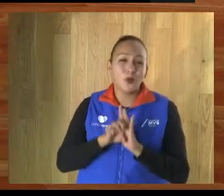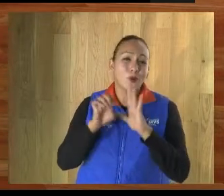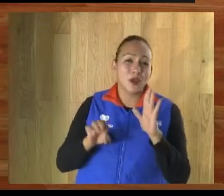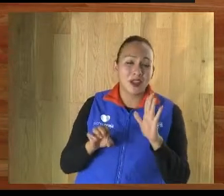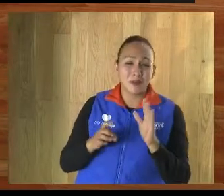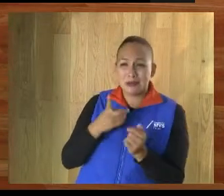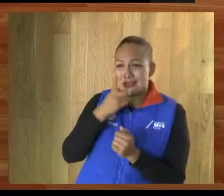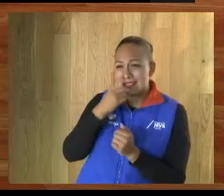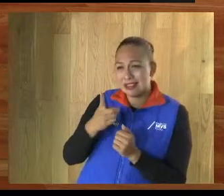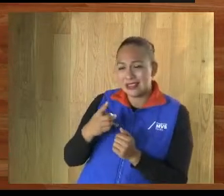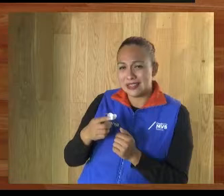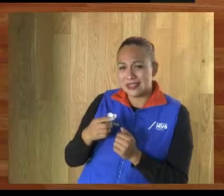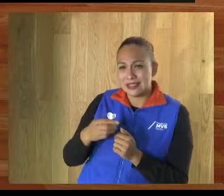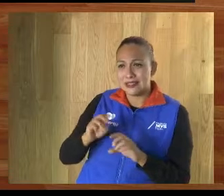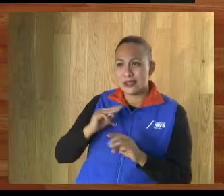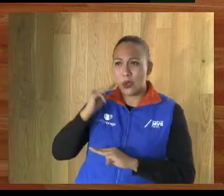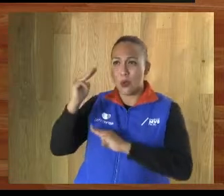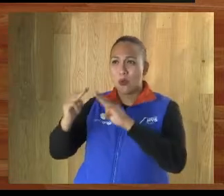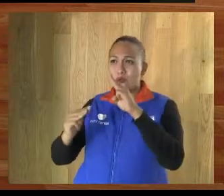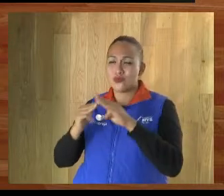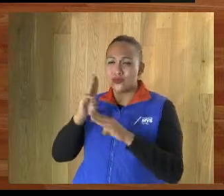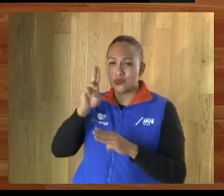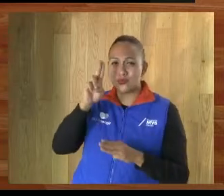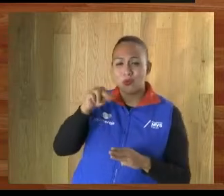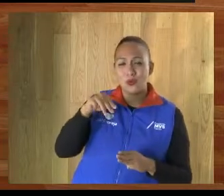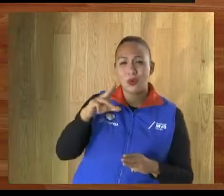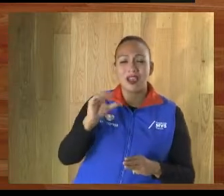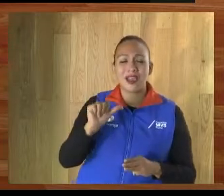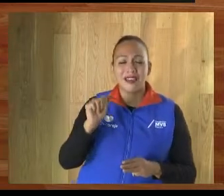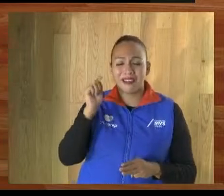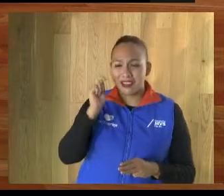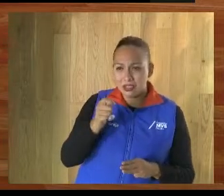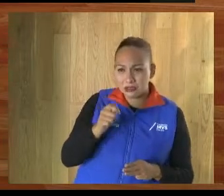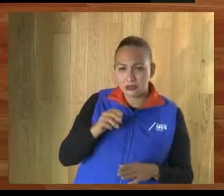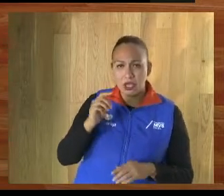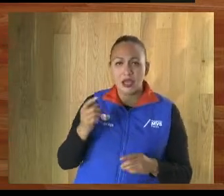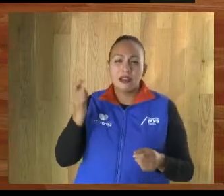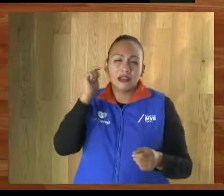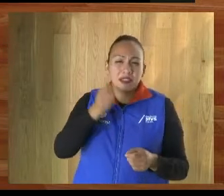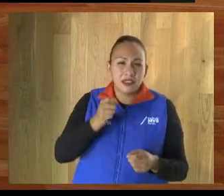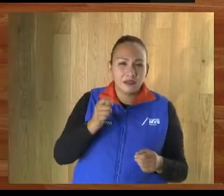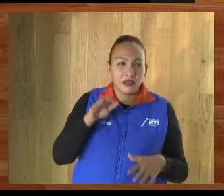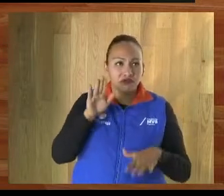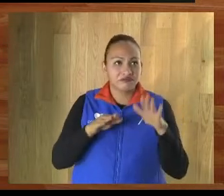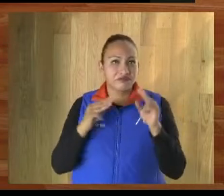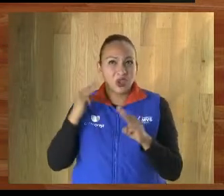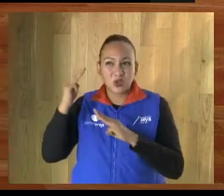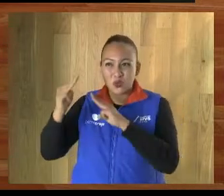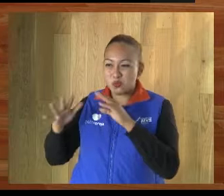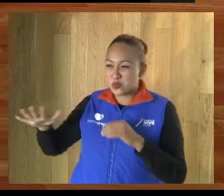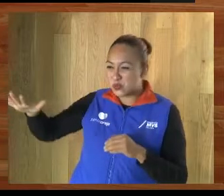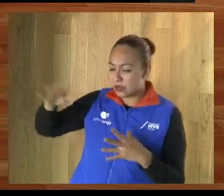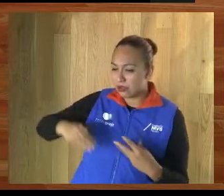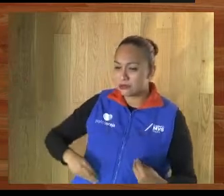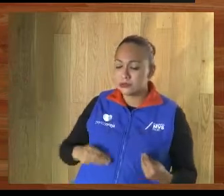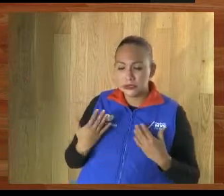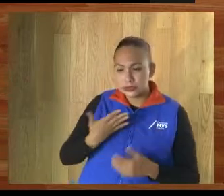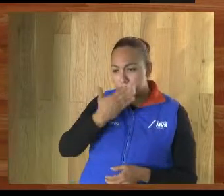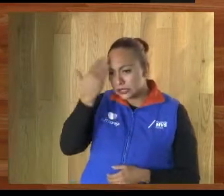mundo VUCA, de un mundo, de un entorno volátil, ambiguo, complejo e incierto que